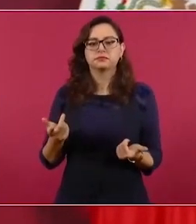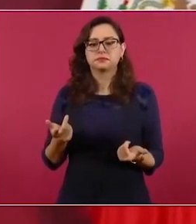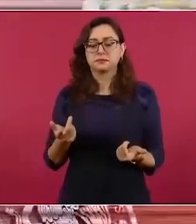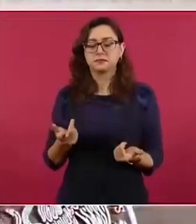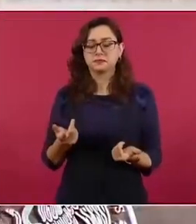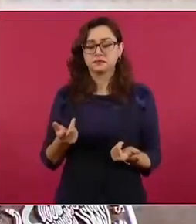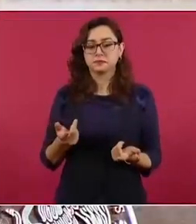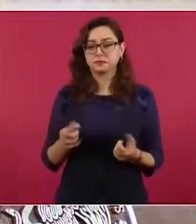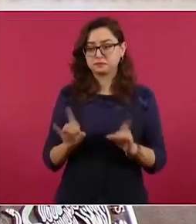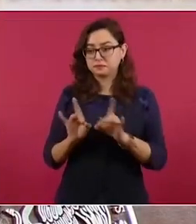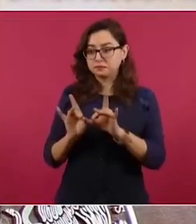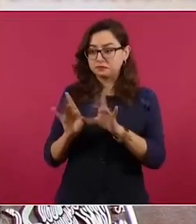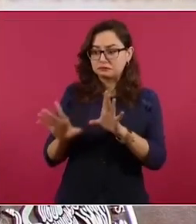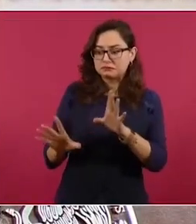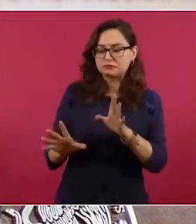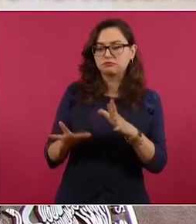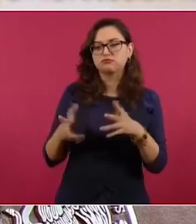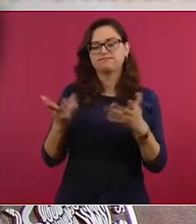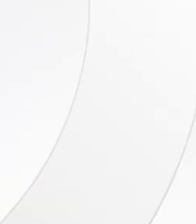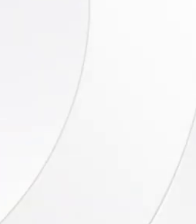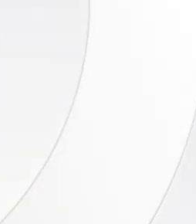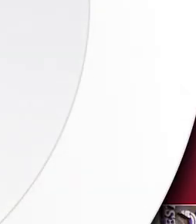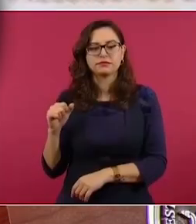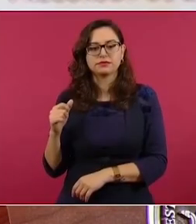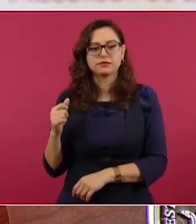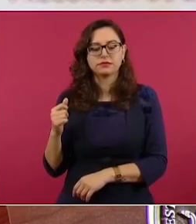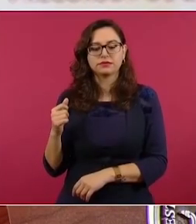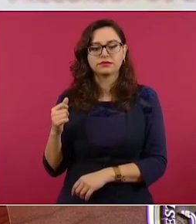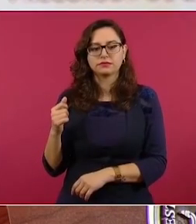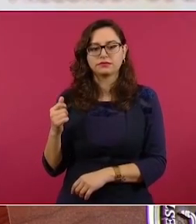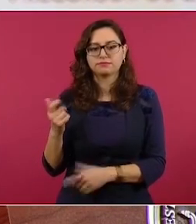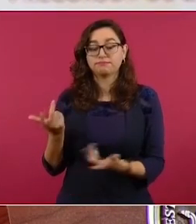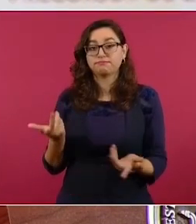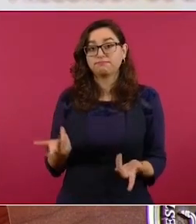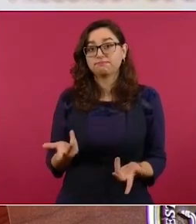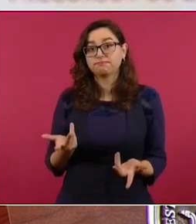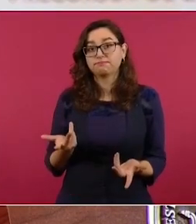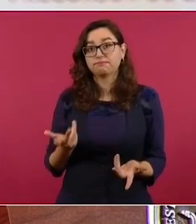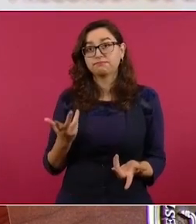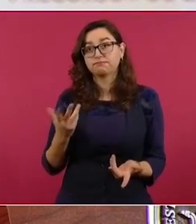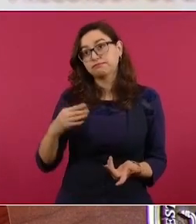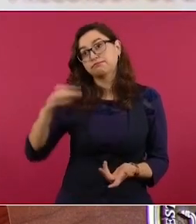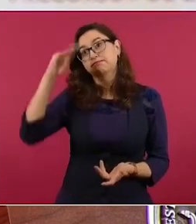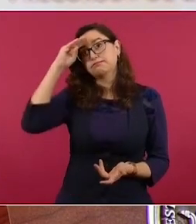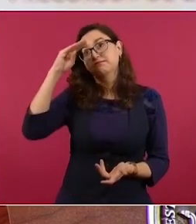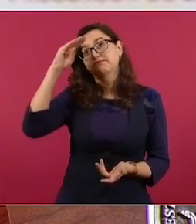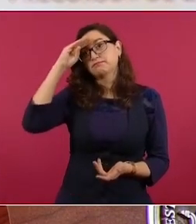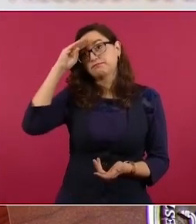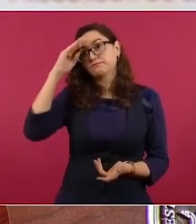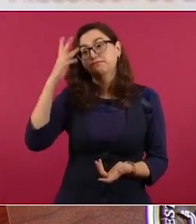atendiendo el asunto. Eso es lo que puedo comentar. Ojalá y se resuelvan las cosas. Pero